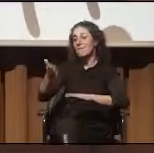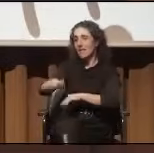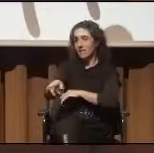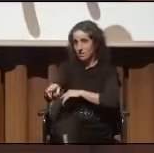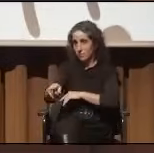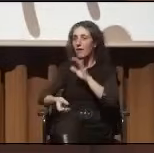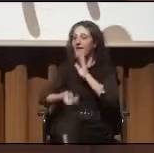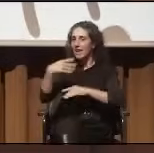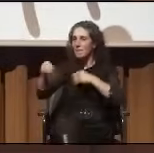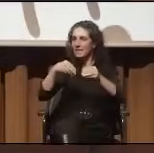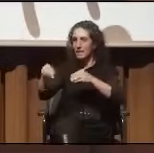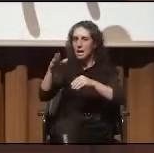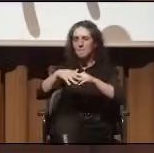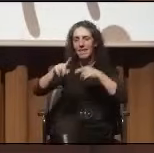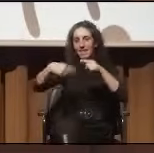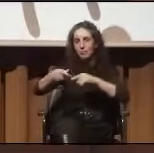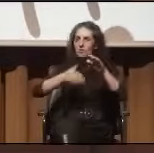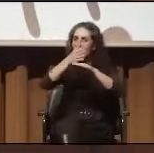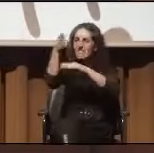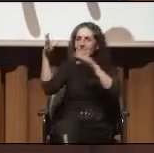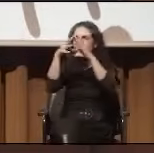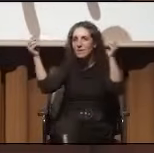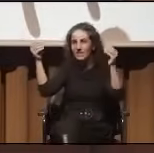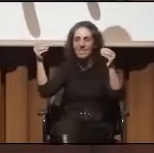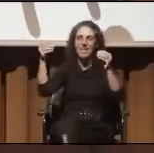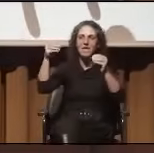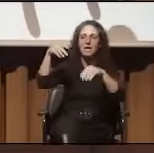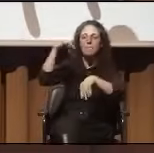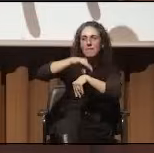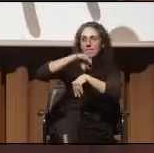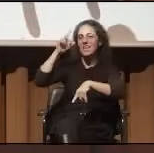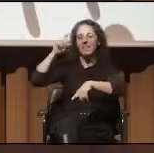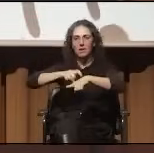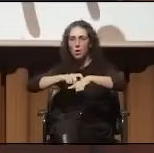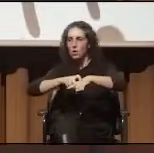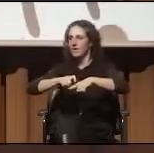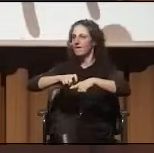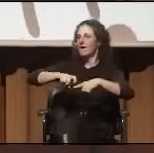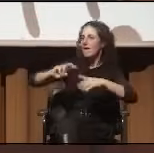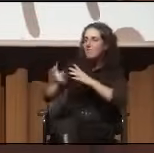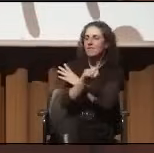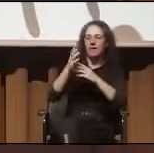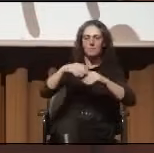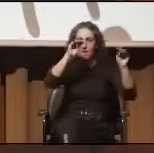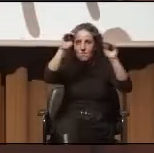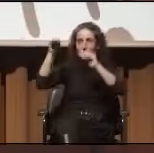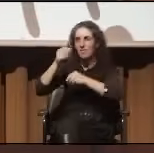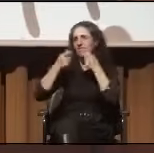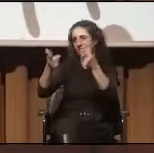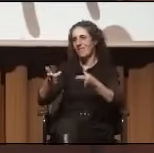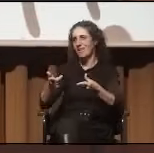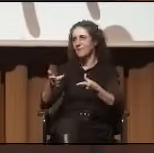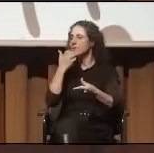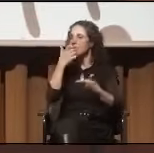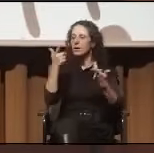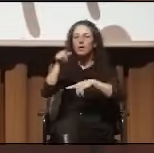solamente también en las facultades de medicina, enfermería, psicología, sino también para divulgación. Por ejemplo, una asociación de, yo